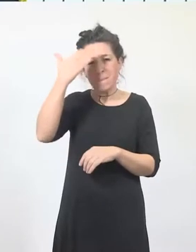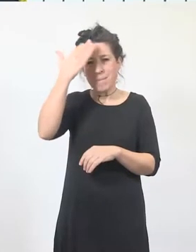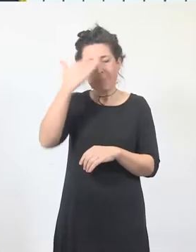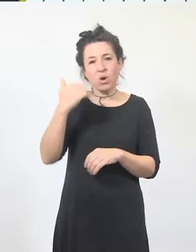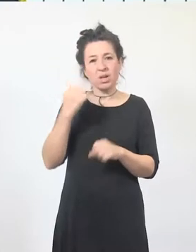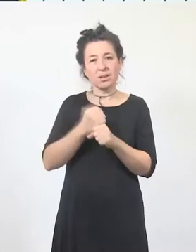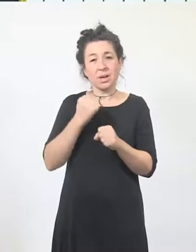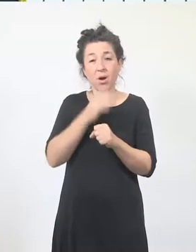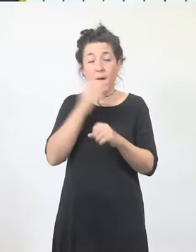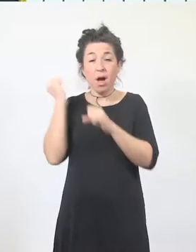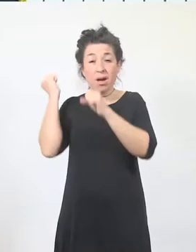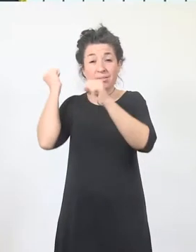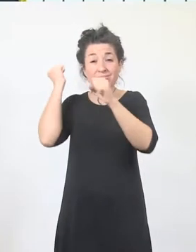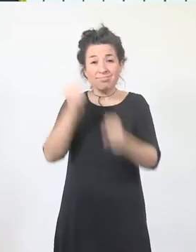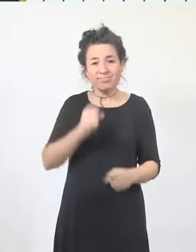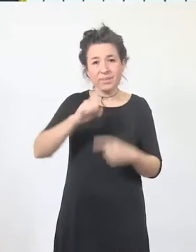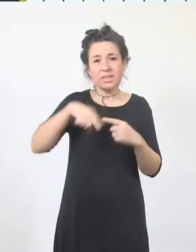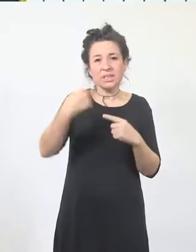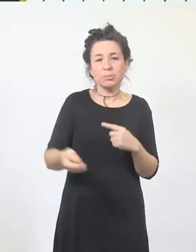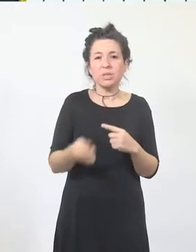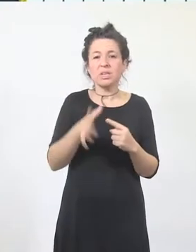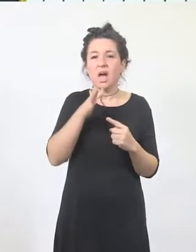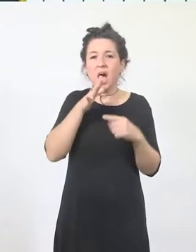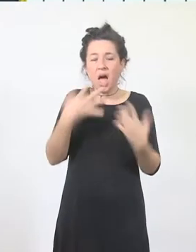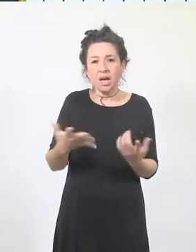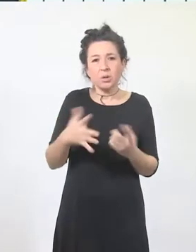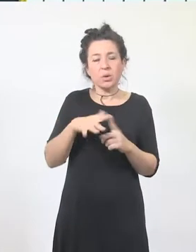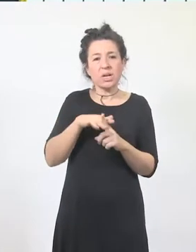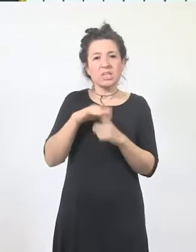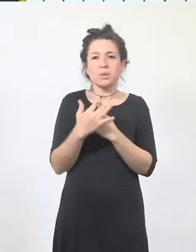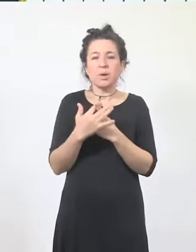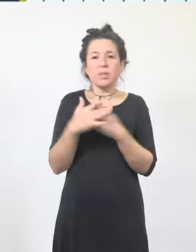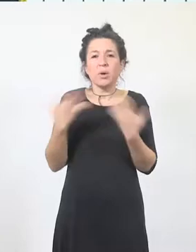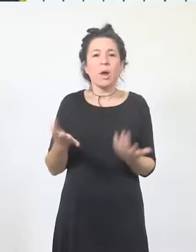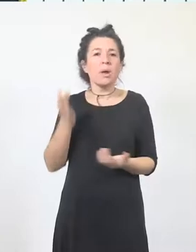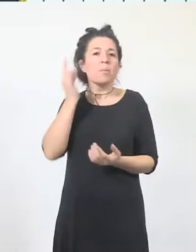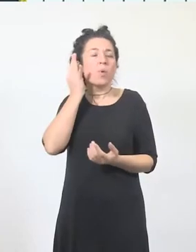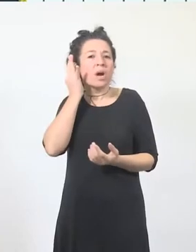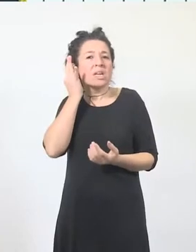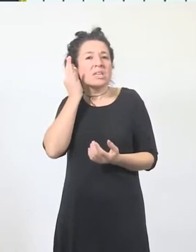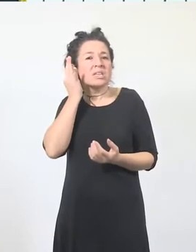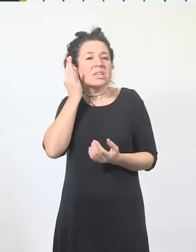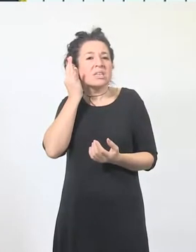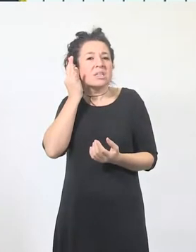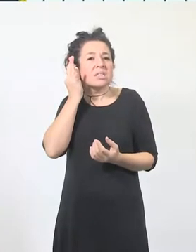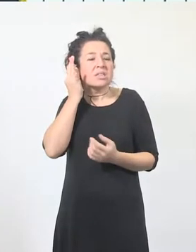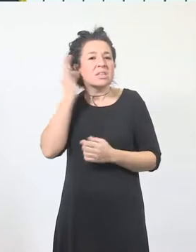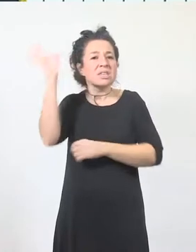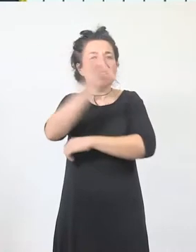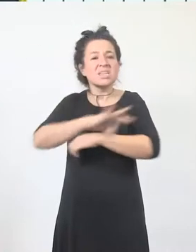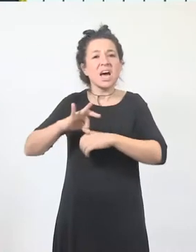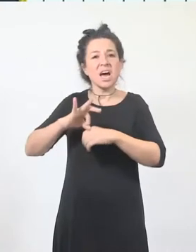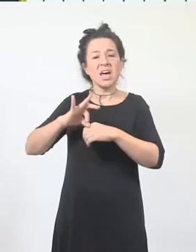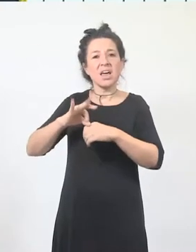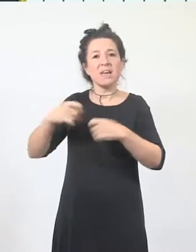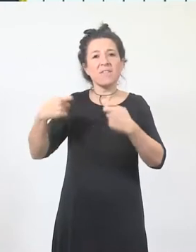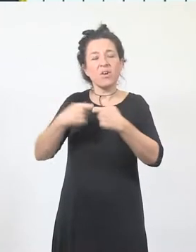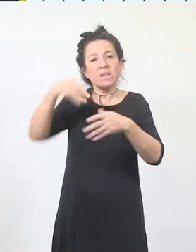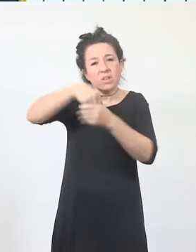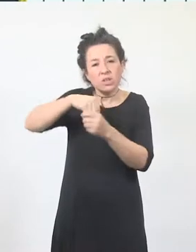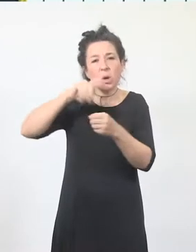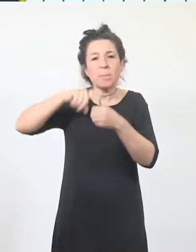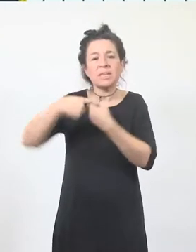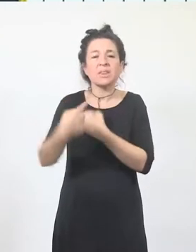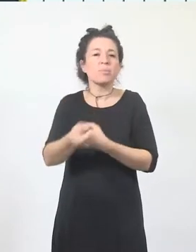porque después de tantos años, la situación actual, ¿cómo están participando las mujeres, cómo estáis participando las mujeres en el conflicto,